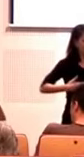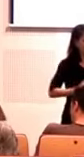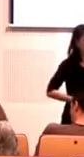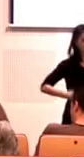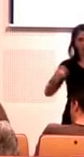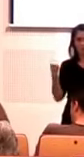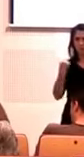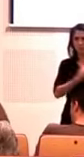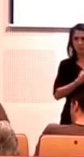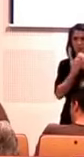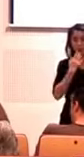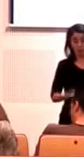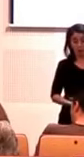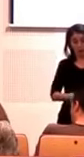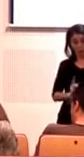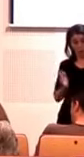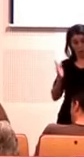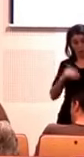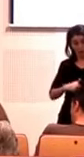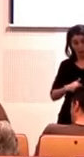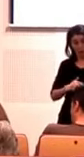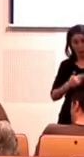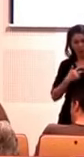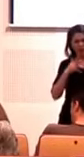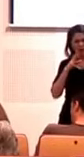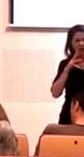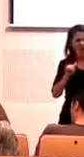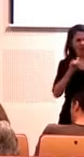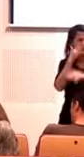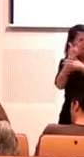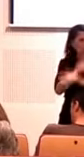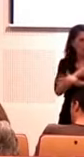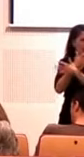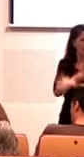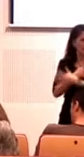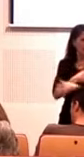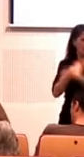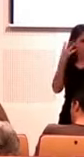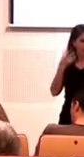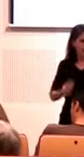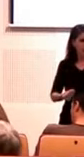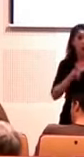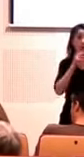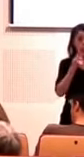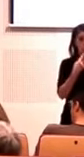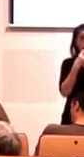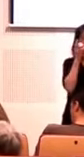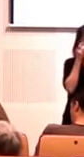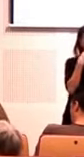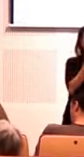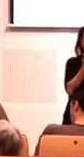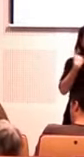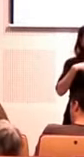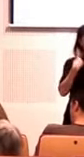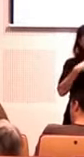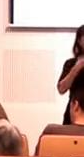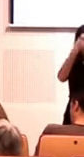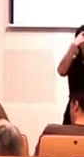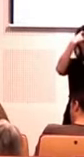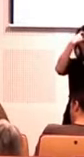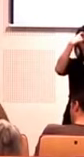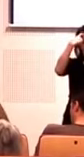comentado, no tengo erección, tal, hay miles de juegos, porque como habéis comentado, el sexo está aquí, desde ponerte